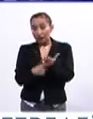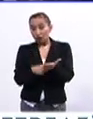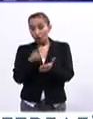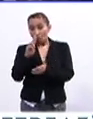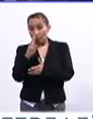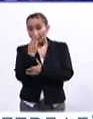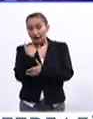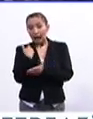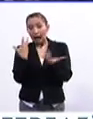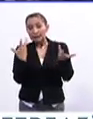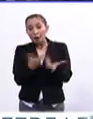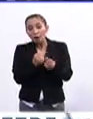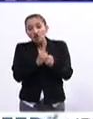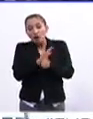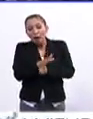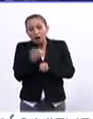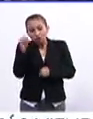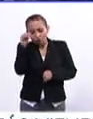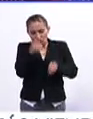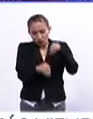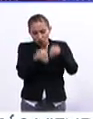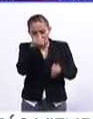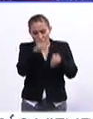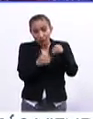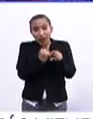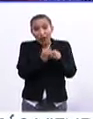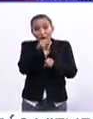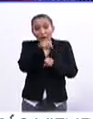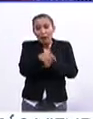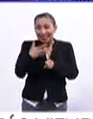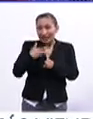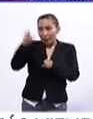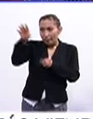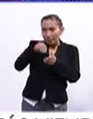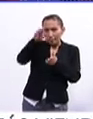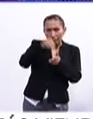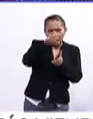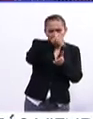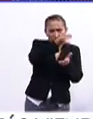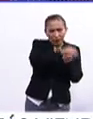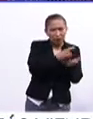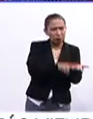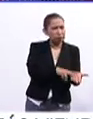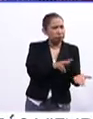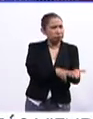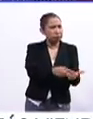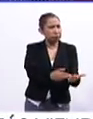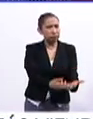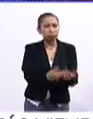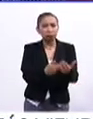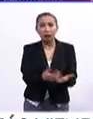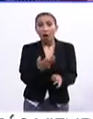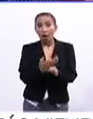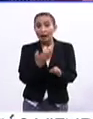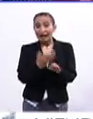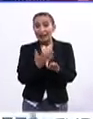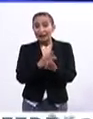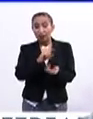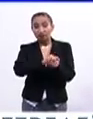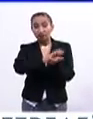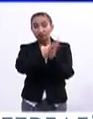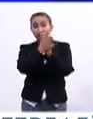universidad nosotros generamos información, y la información que tenemos pues es un oro molido actualmente en esta época de